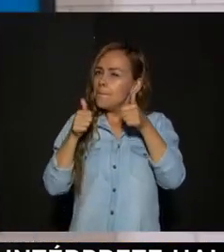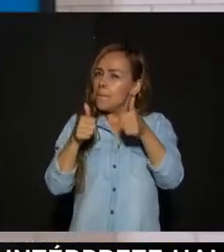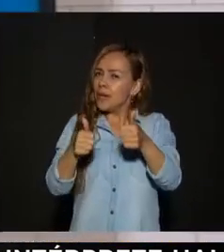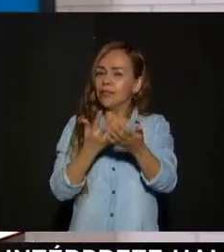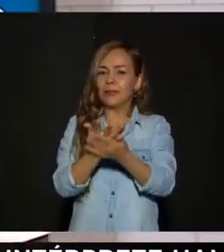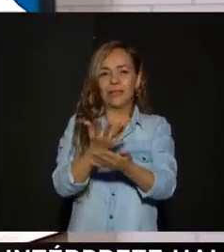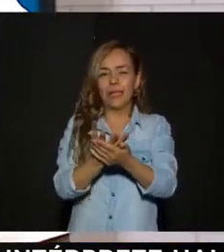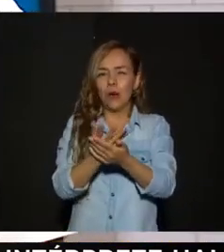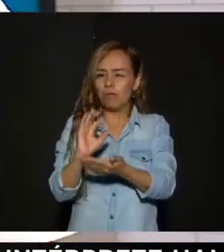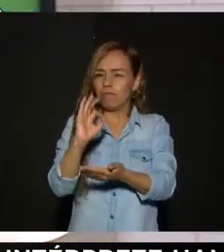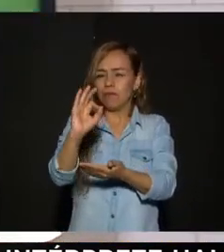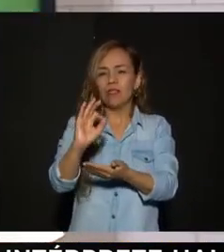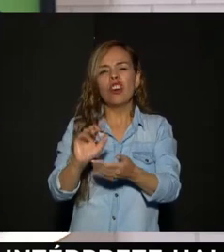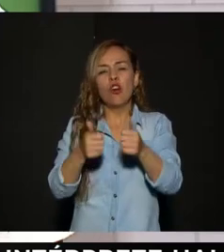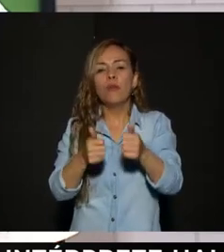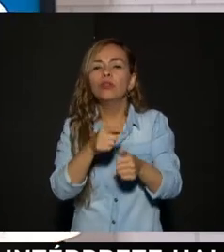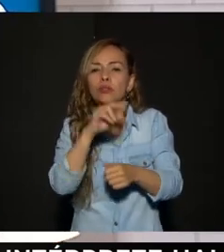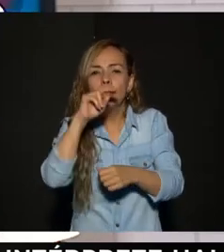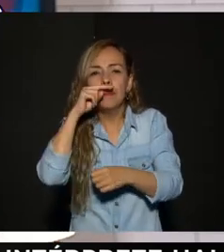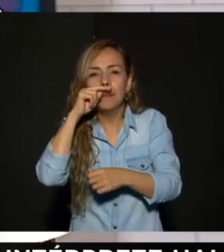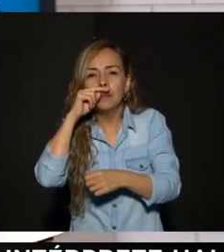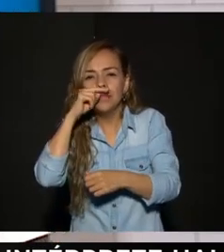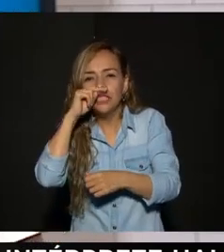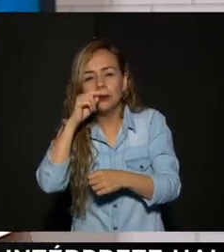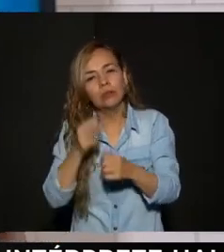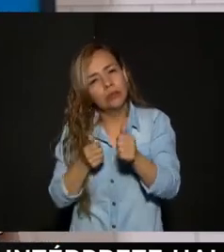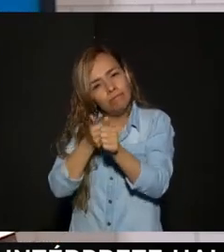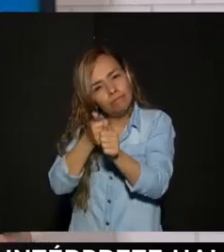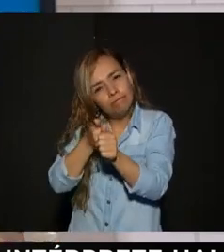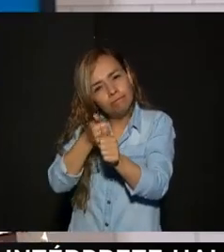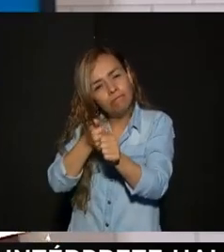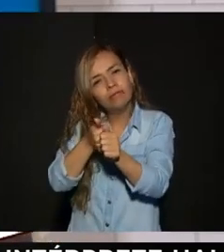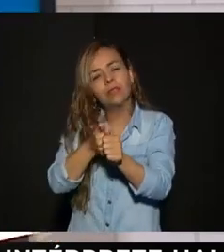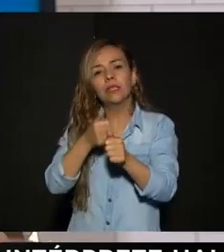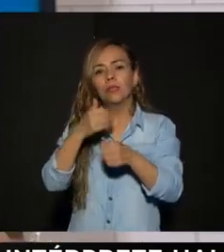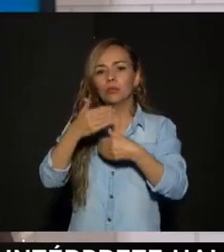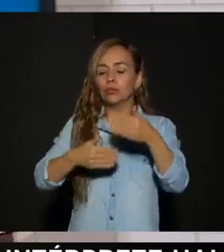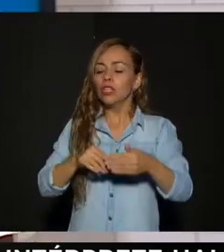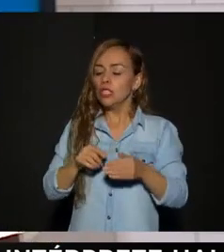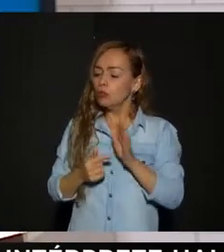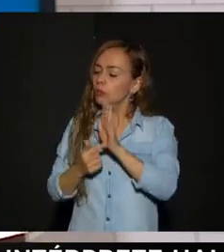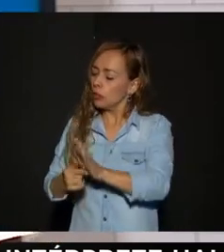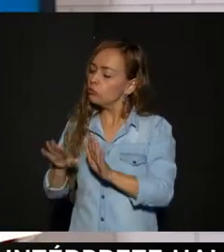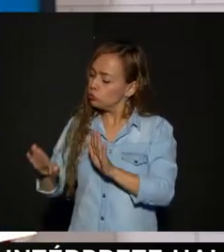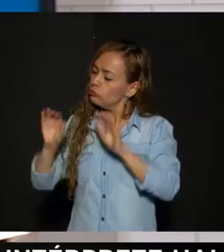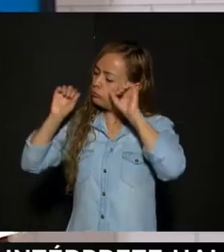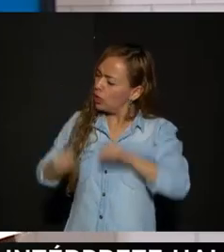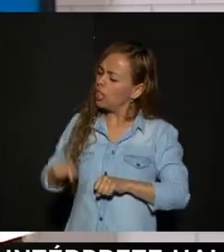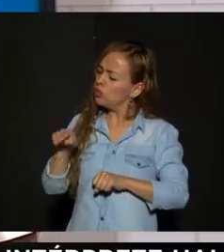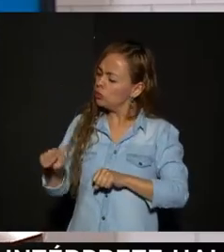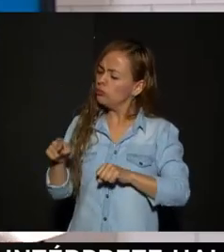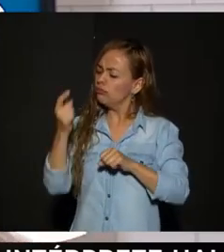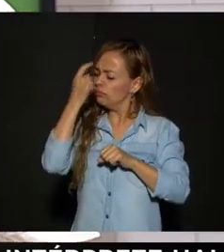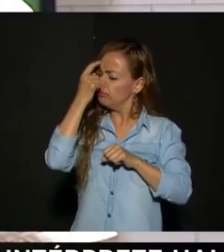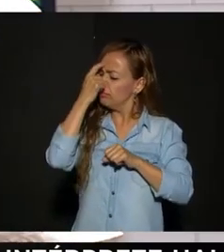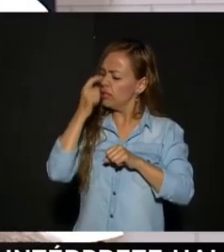poder acompañar ese proceso de los niños y las niñas, siempre hacerles creer o demostrarles a ellos que ellos son los más